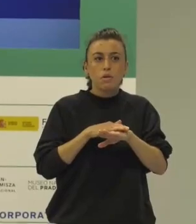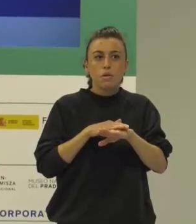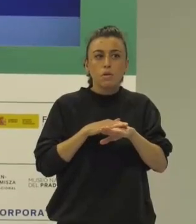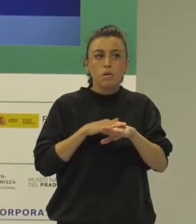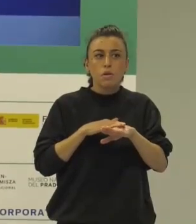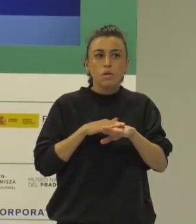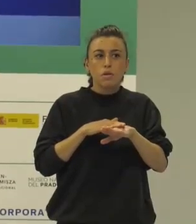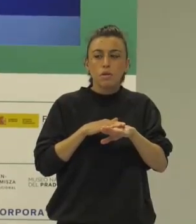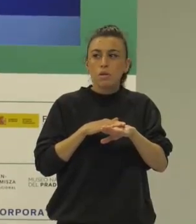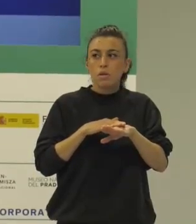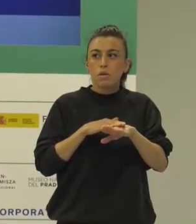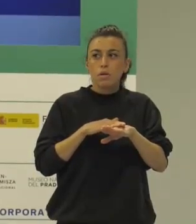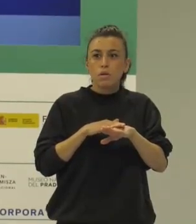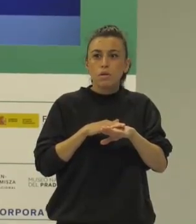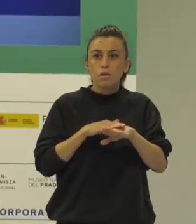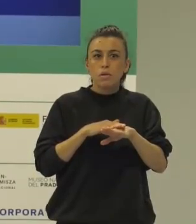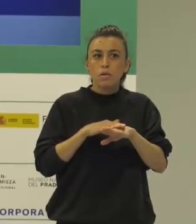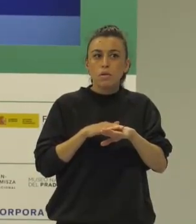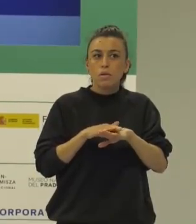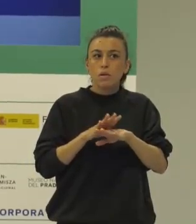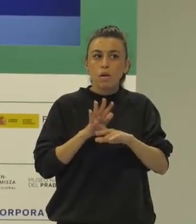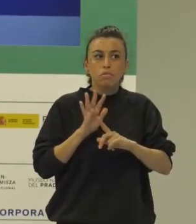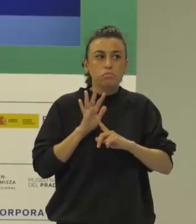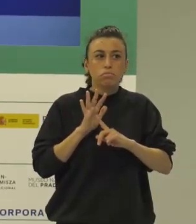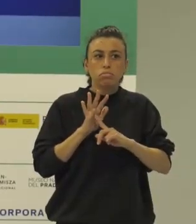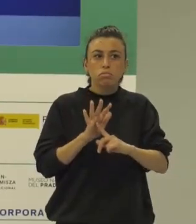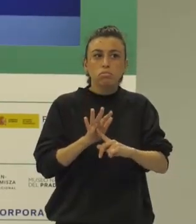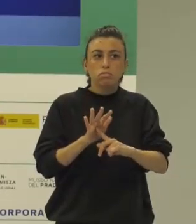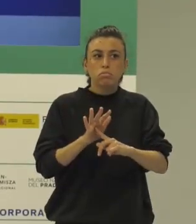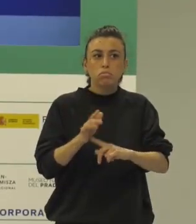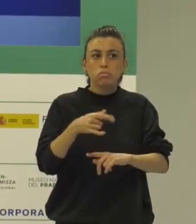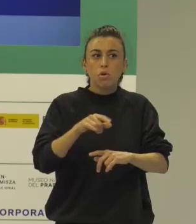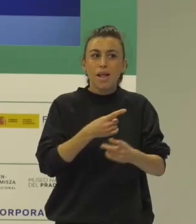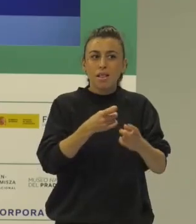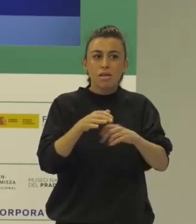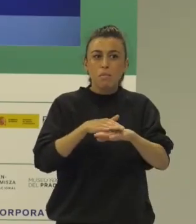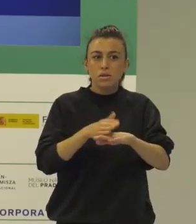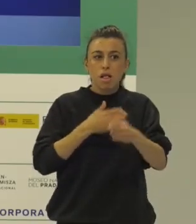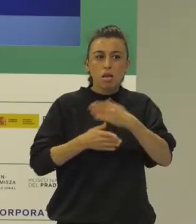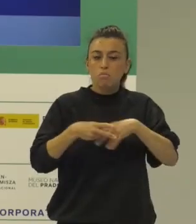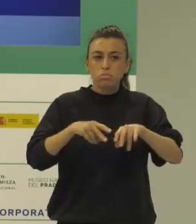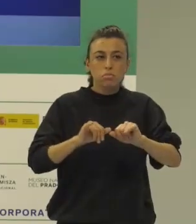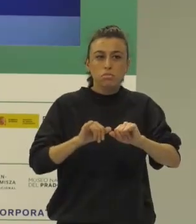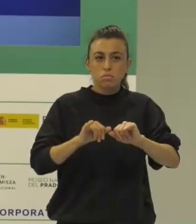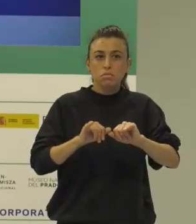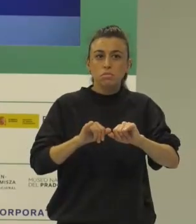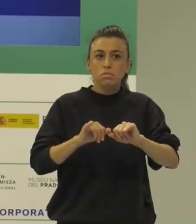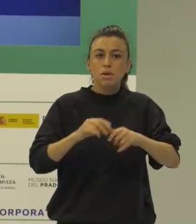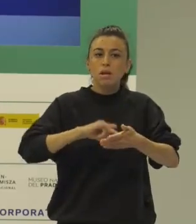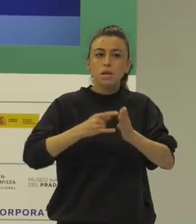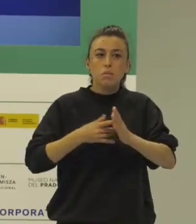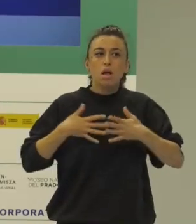que ni siquiera tienen acceso a las necesidades más básicas. El sistema de salud, que es